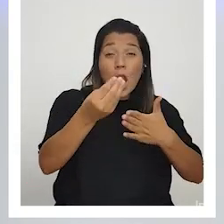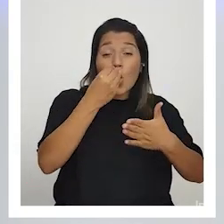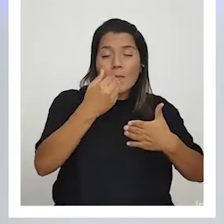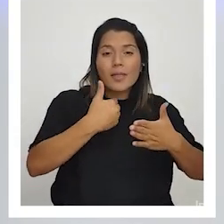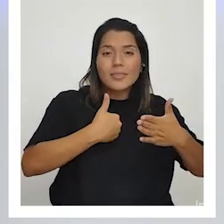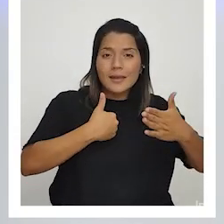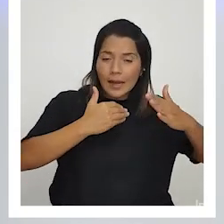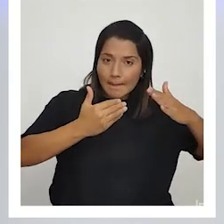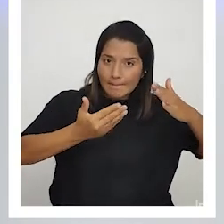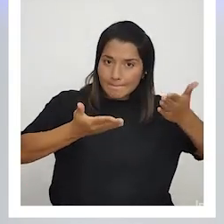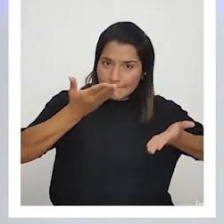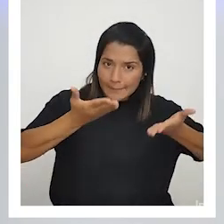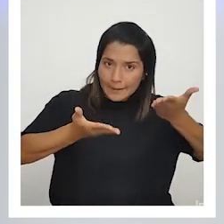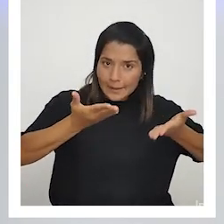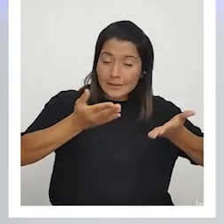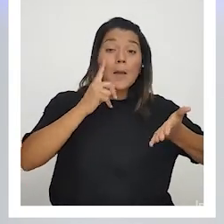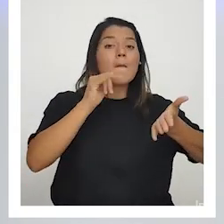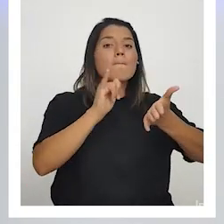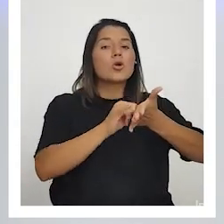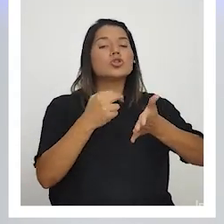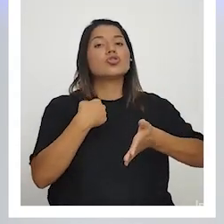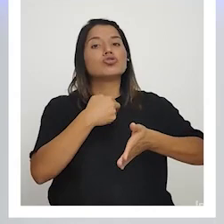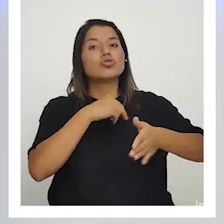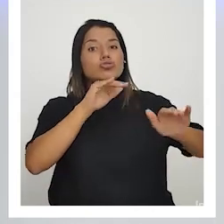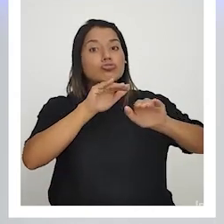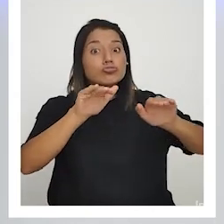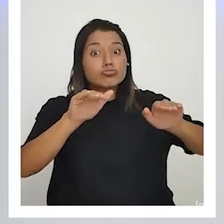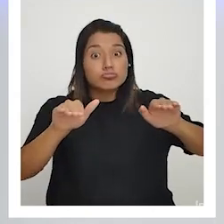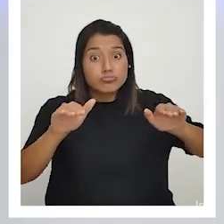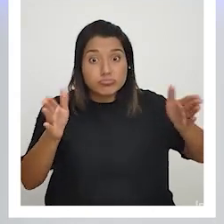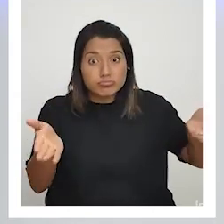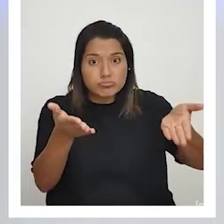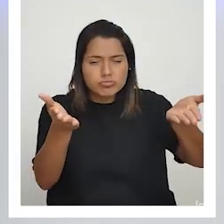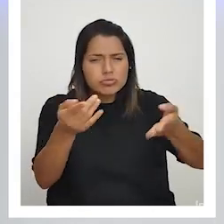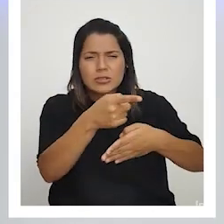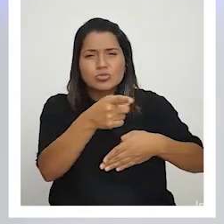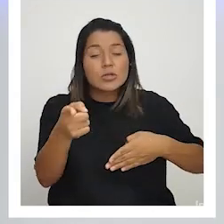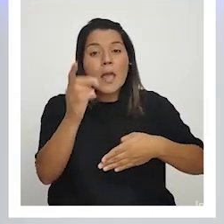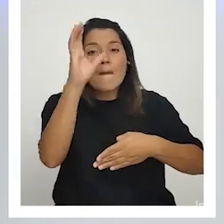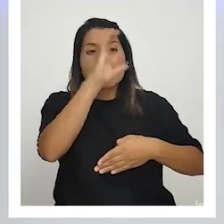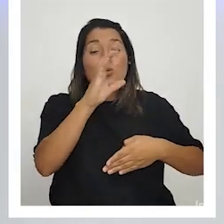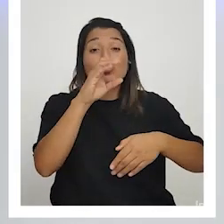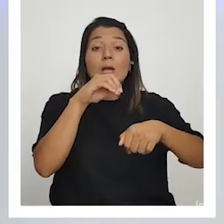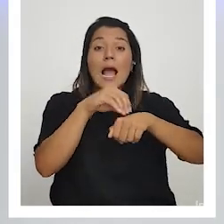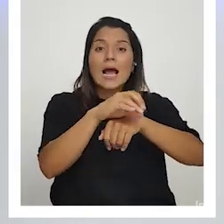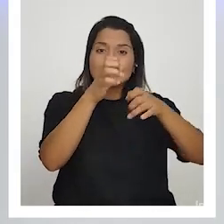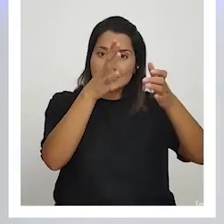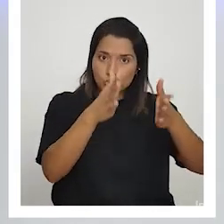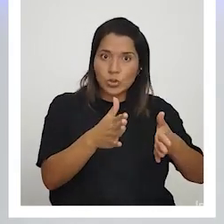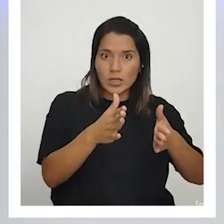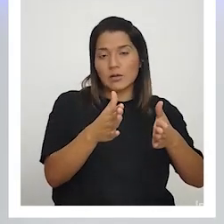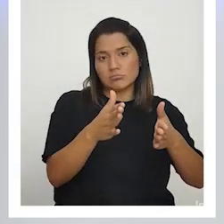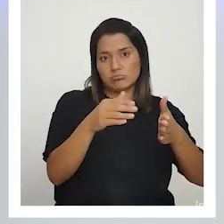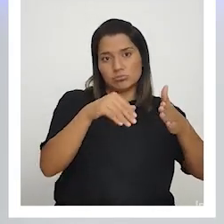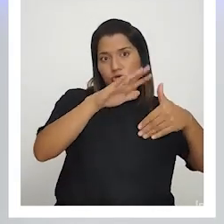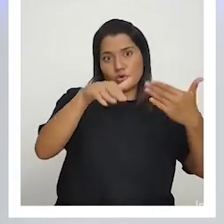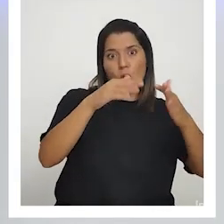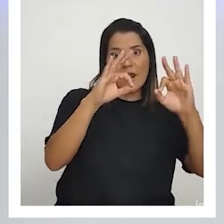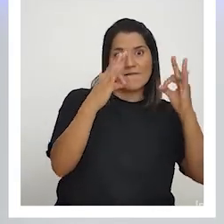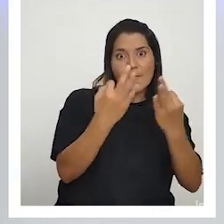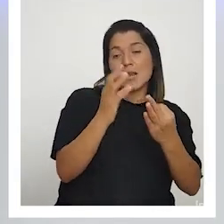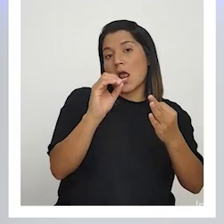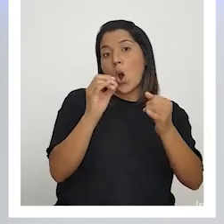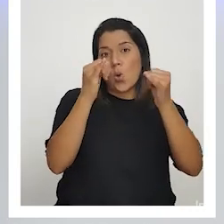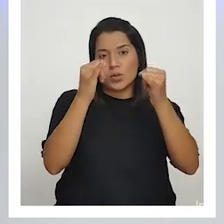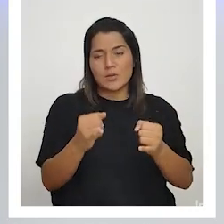Por eso instamos a la población en la medida de lo posible a buscar asesoría en familia o a nivel individual